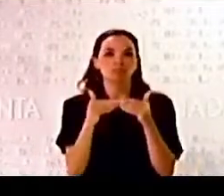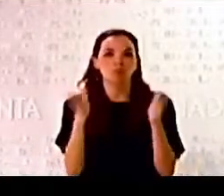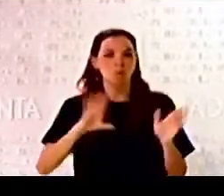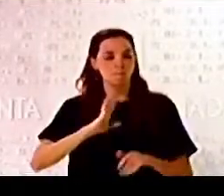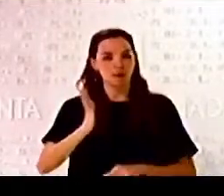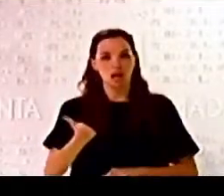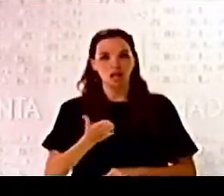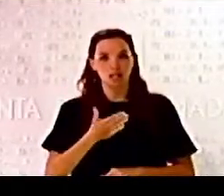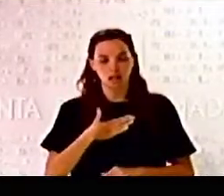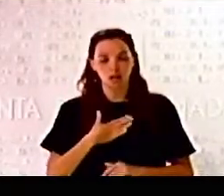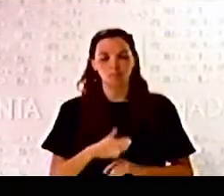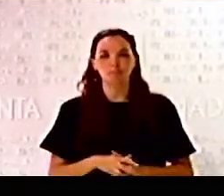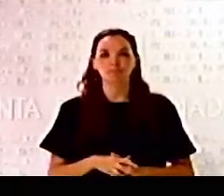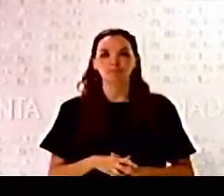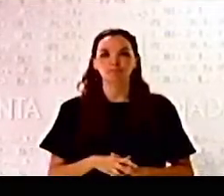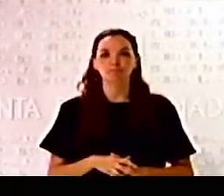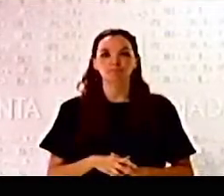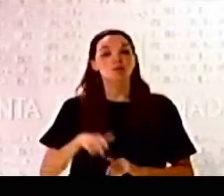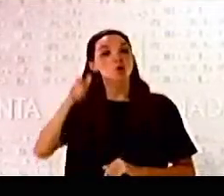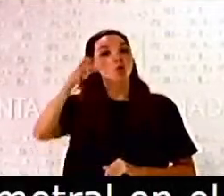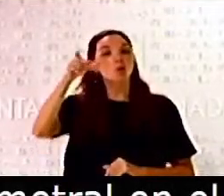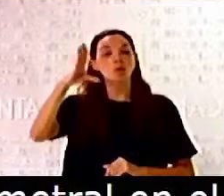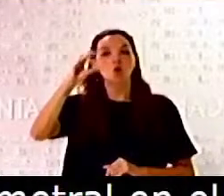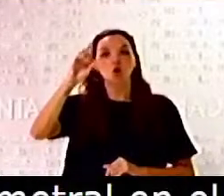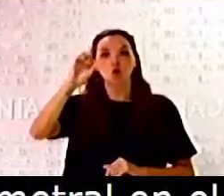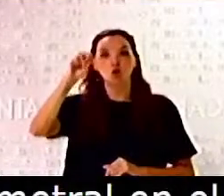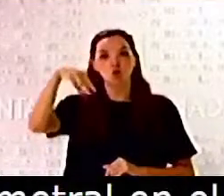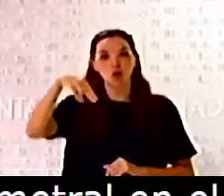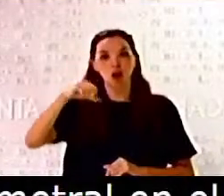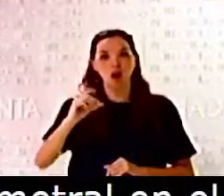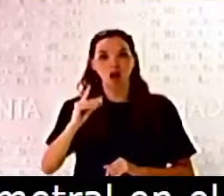mañana de la localidad de La Coronada.